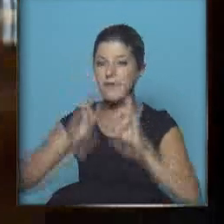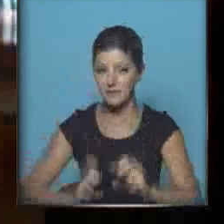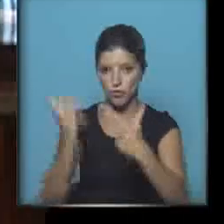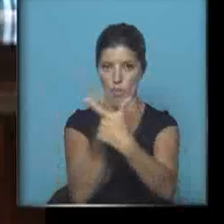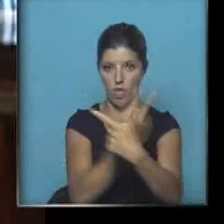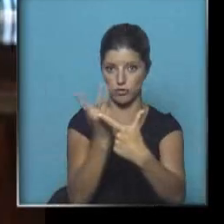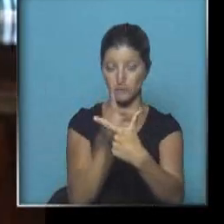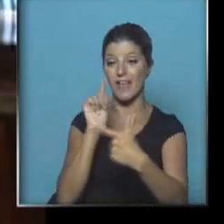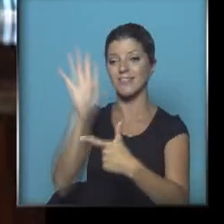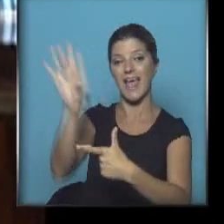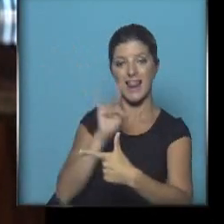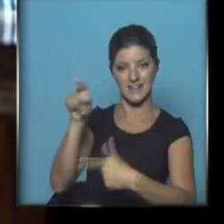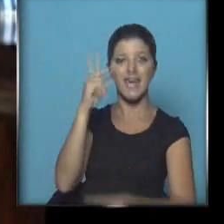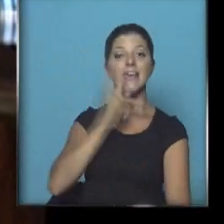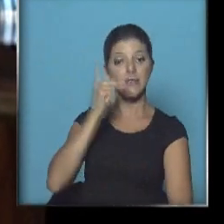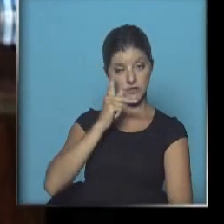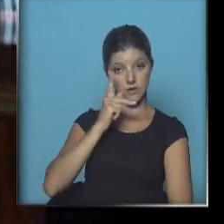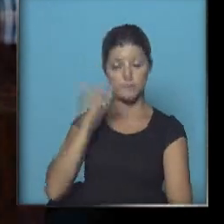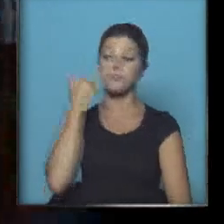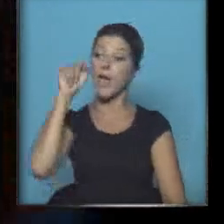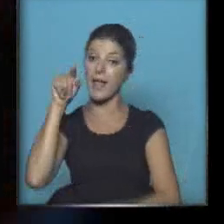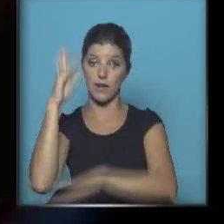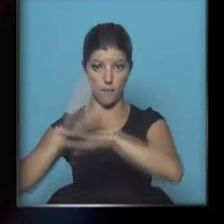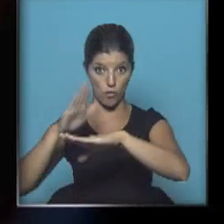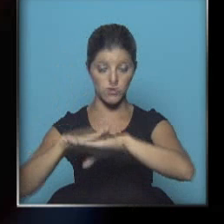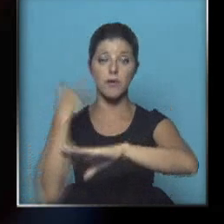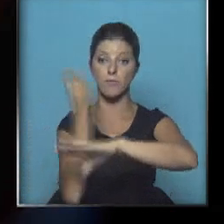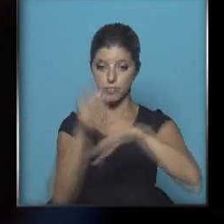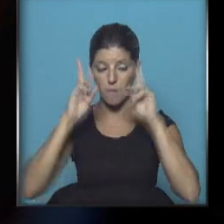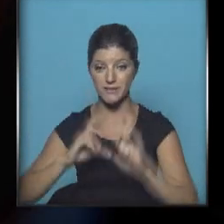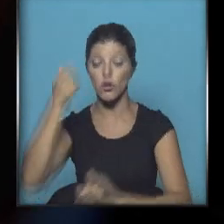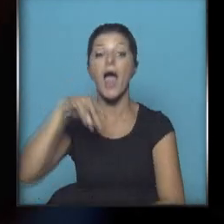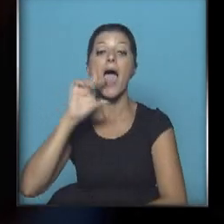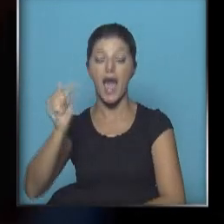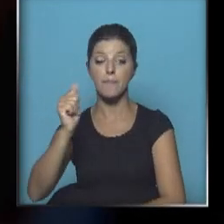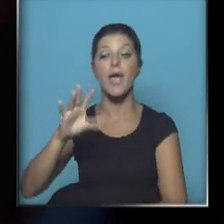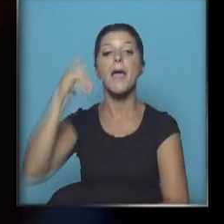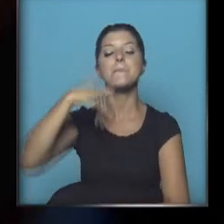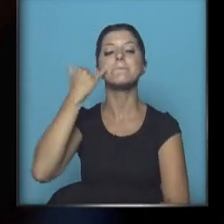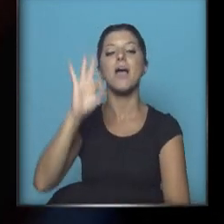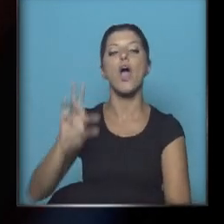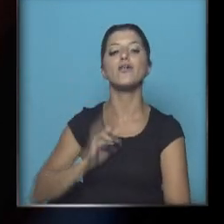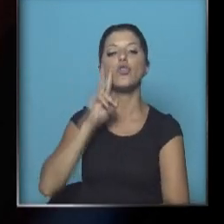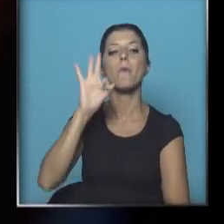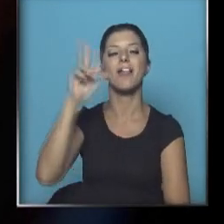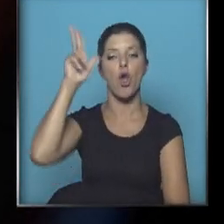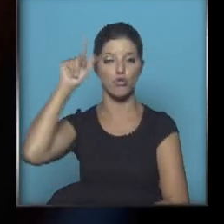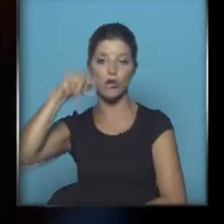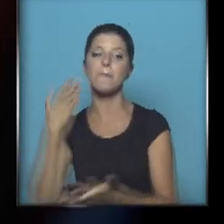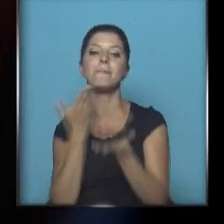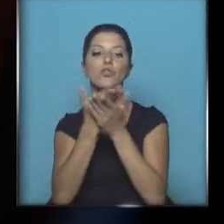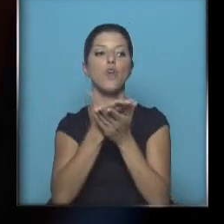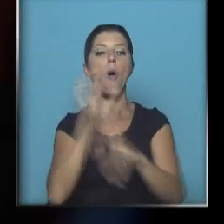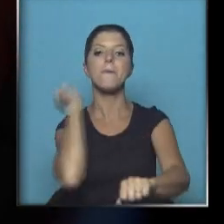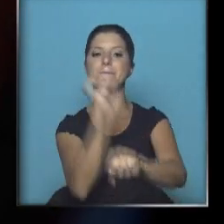investigación. Ya al frente de la causa AMIA, en mayo de 2008, Nisman pidió la detención del